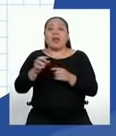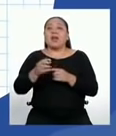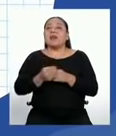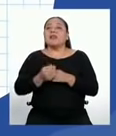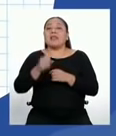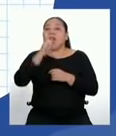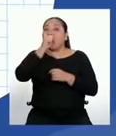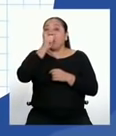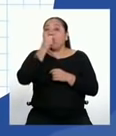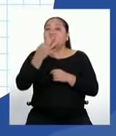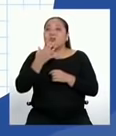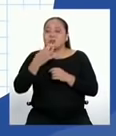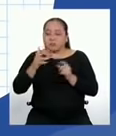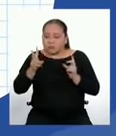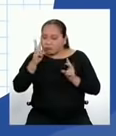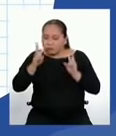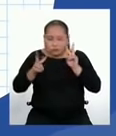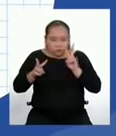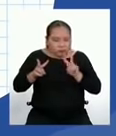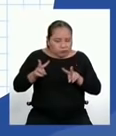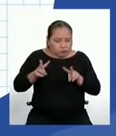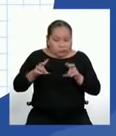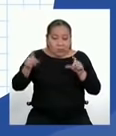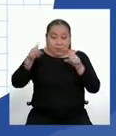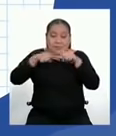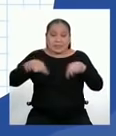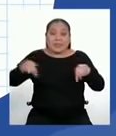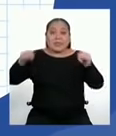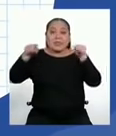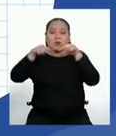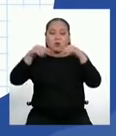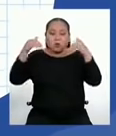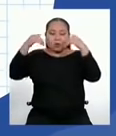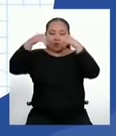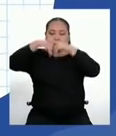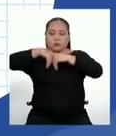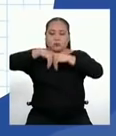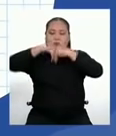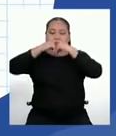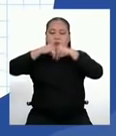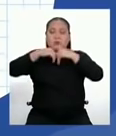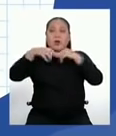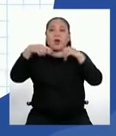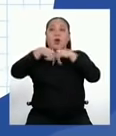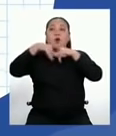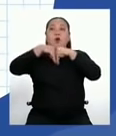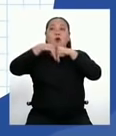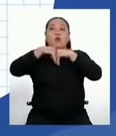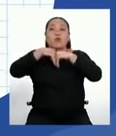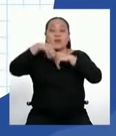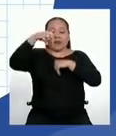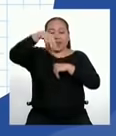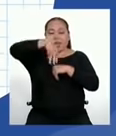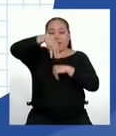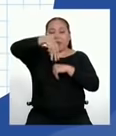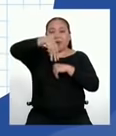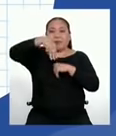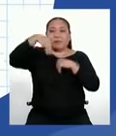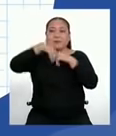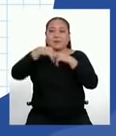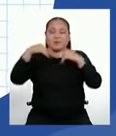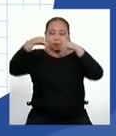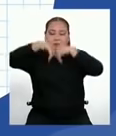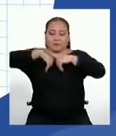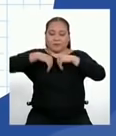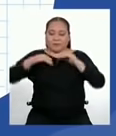color anaranjado. Observamos que las circunferencias se intersectan en el punto M. Considerando los puntos A y B, trazamos